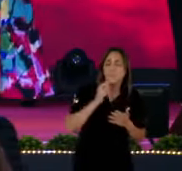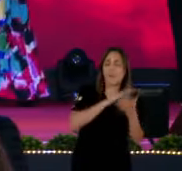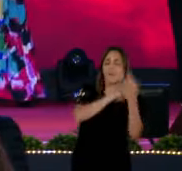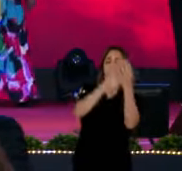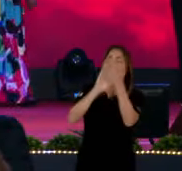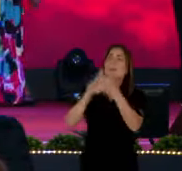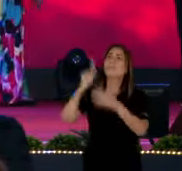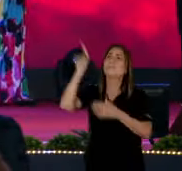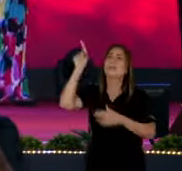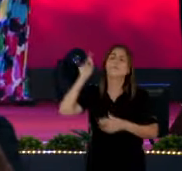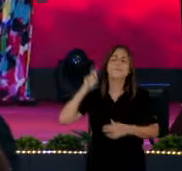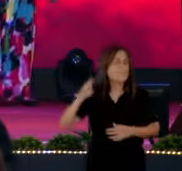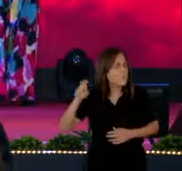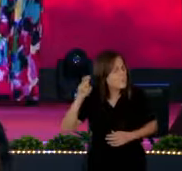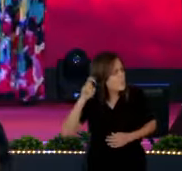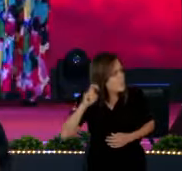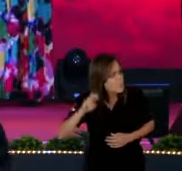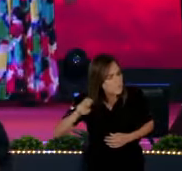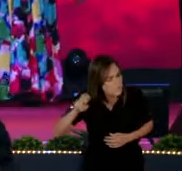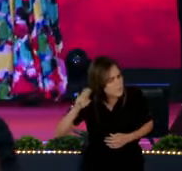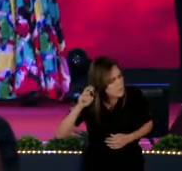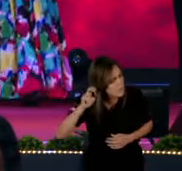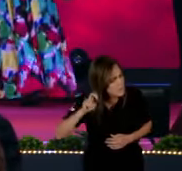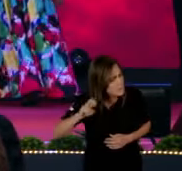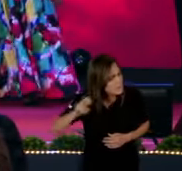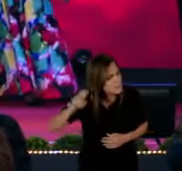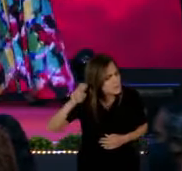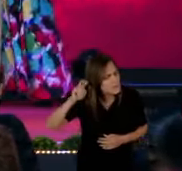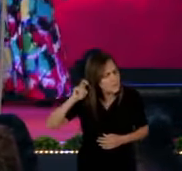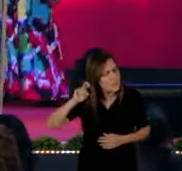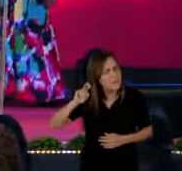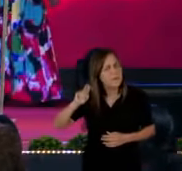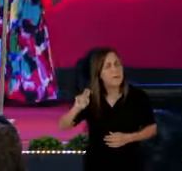Tu alabanza la escuchará.